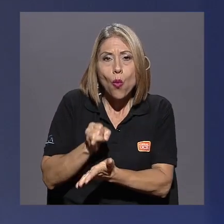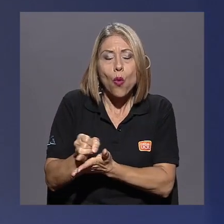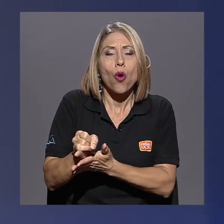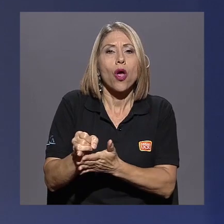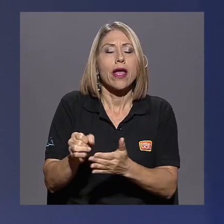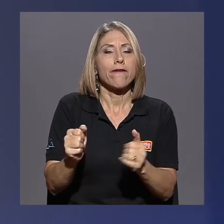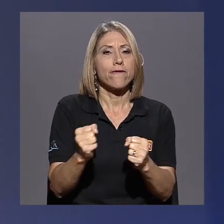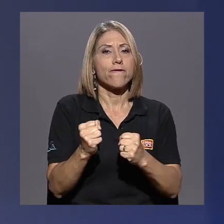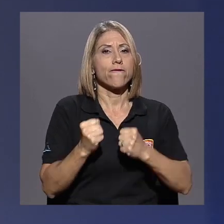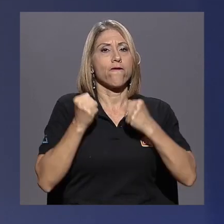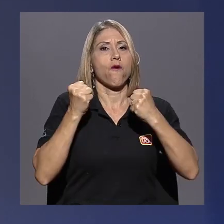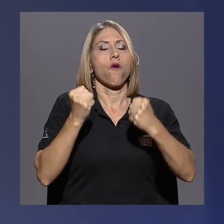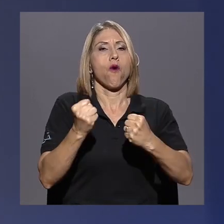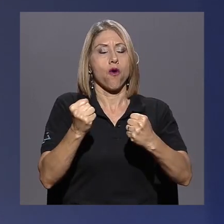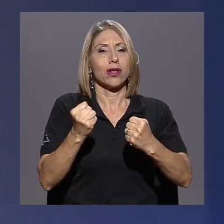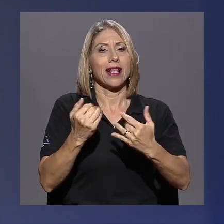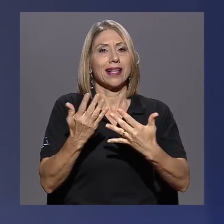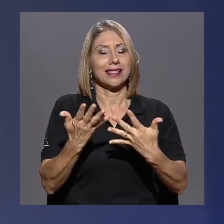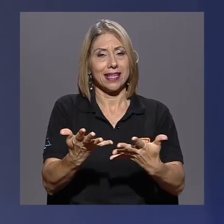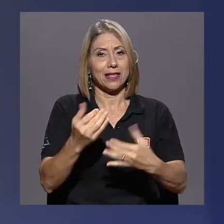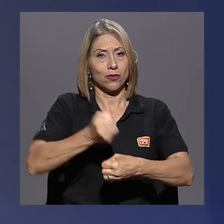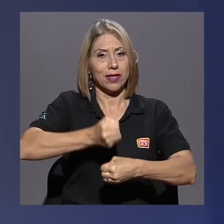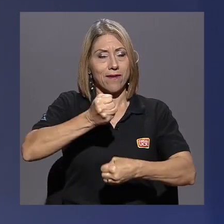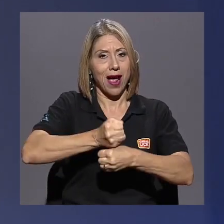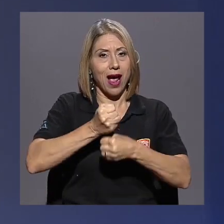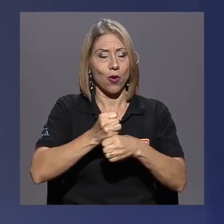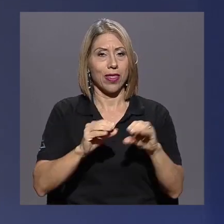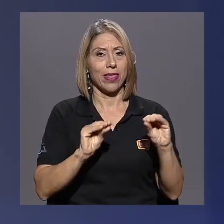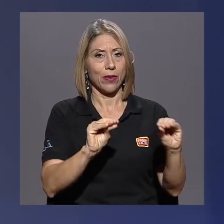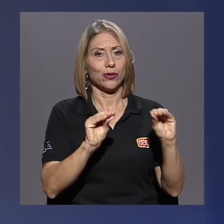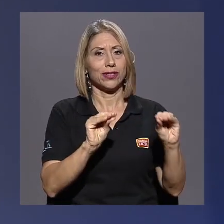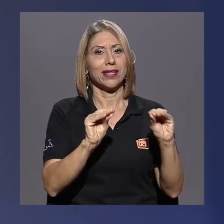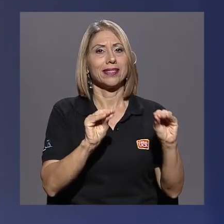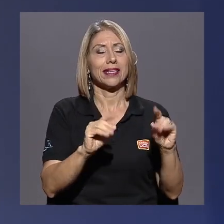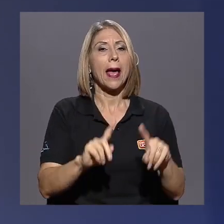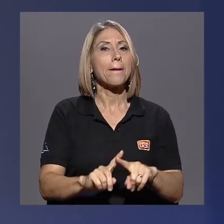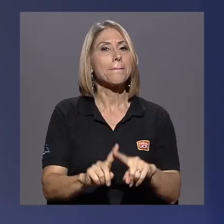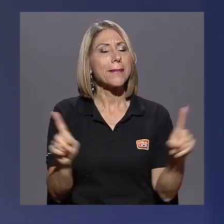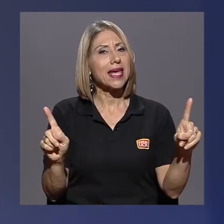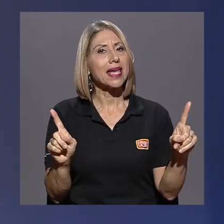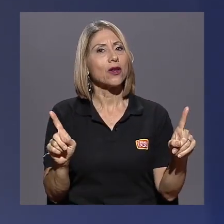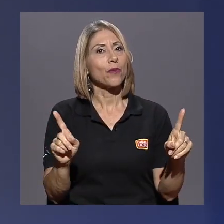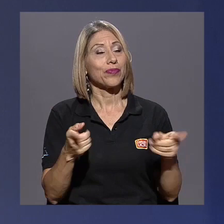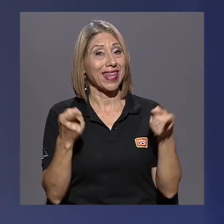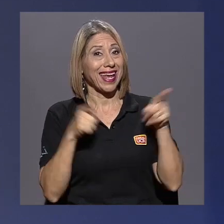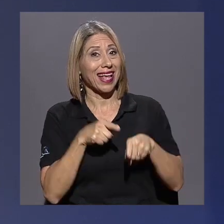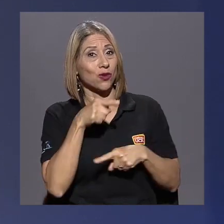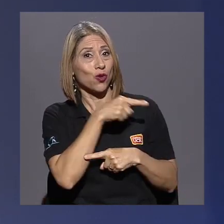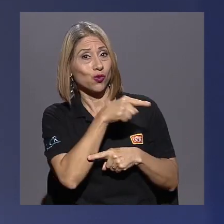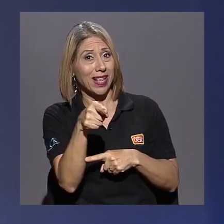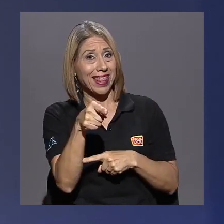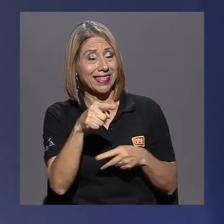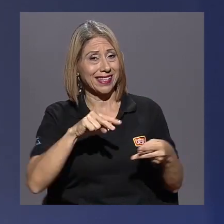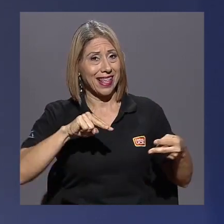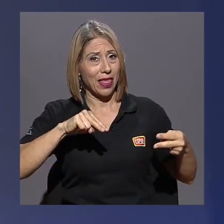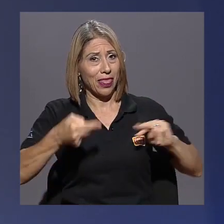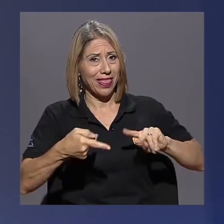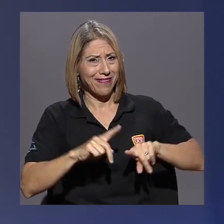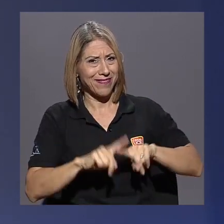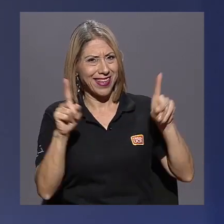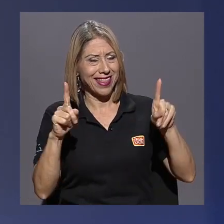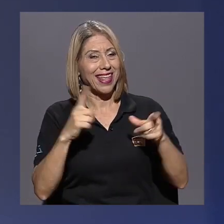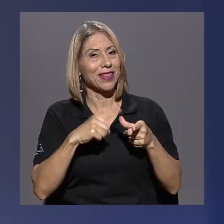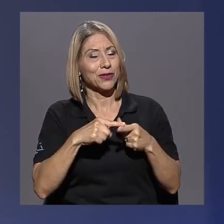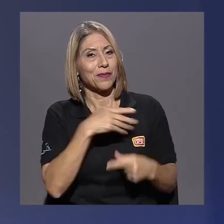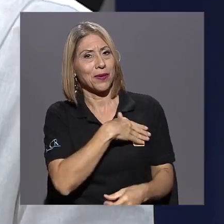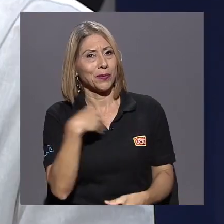y fortalecemos digamos con eso nuestro trabajo de docencia pero como que en el caso de ustedes está invertido entonces me gustaría que